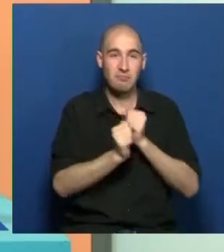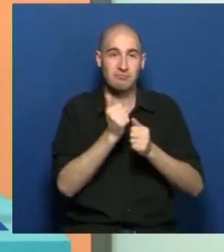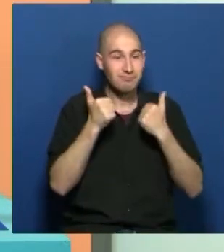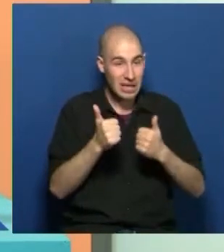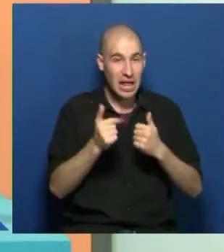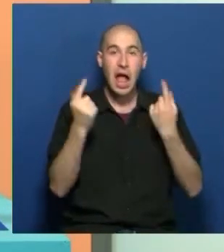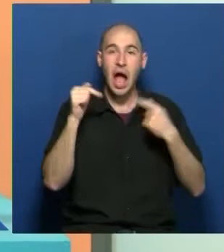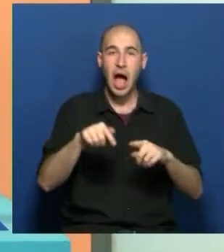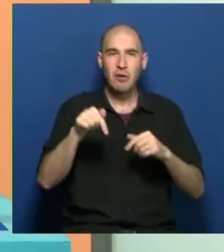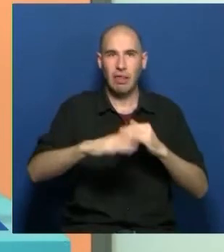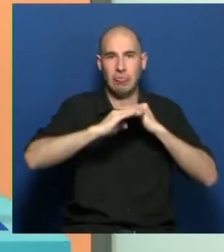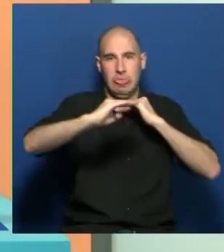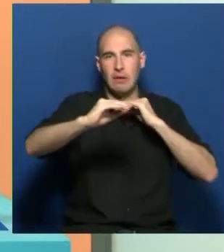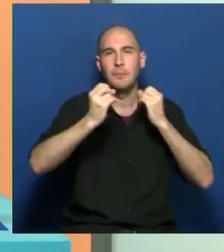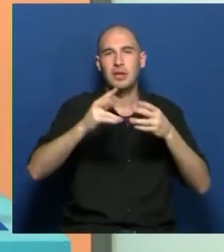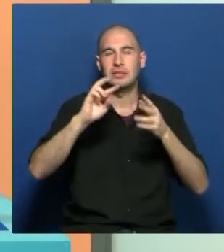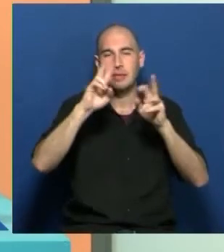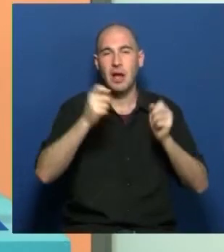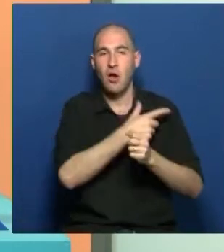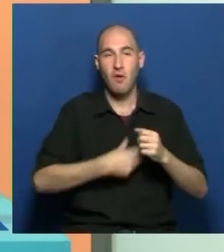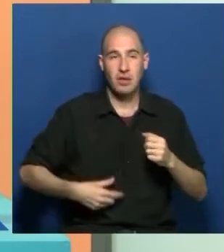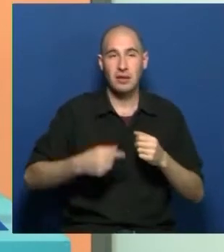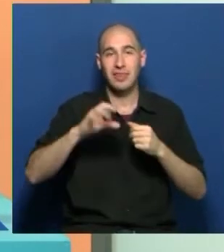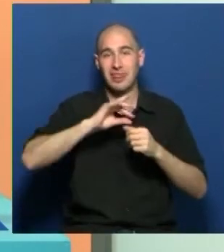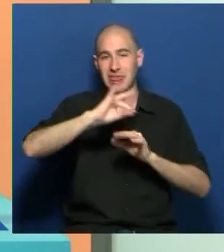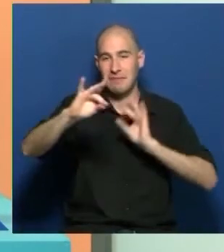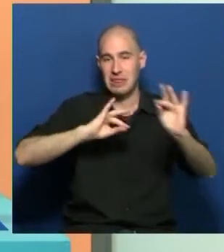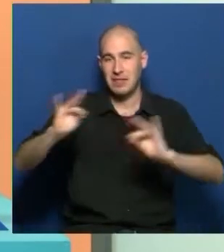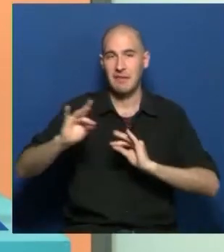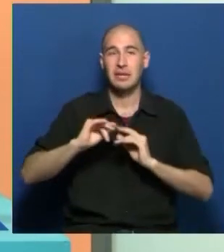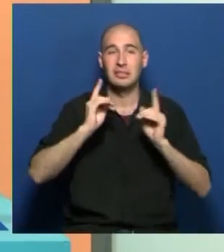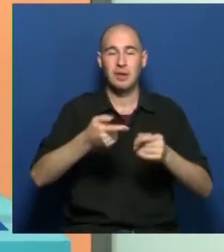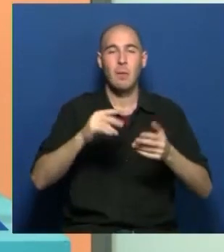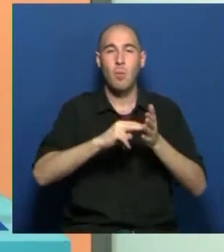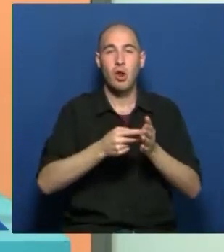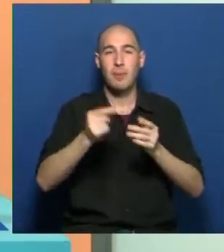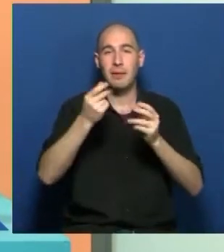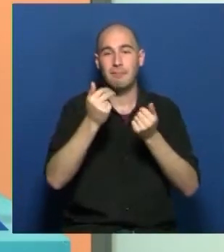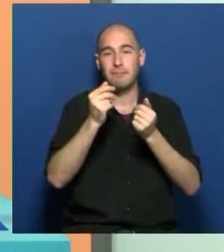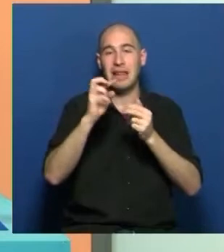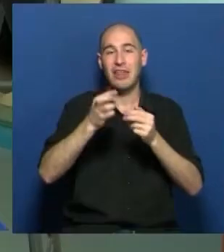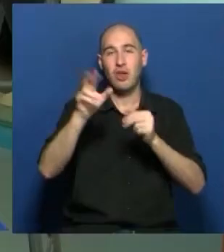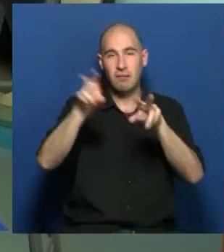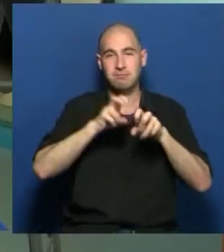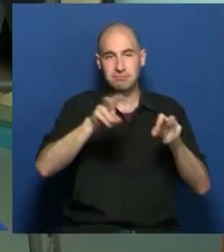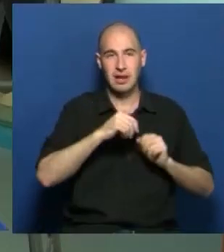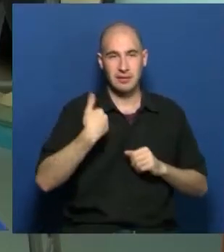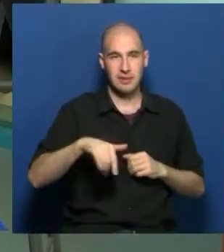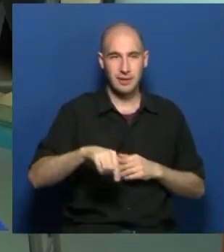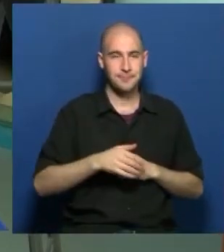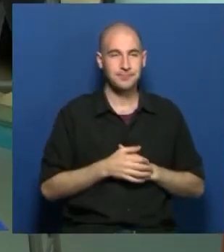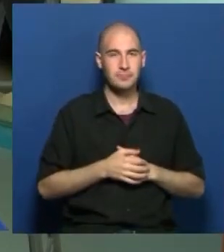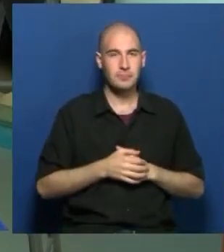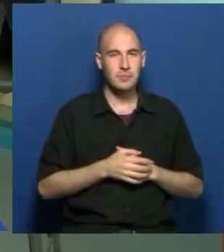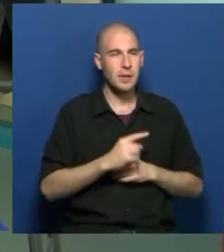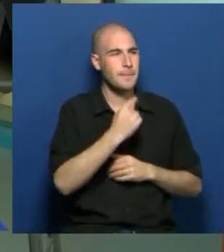bien, que hoy están planchadas por efectos del gobierno colocando deuda y por efectos coyunturales de ingreso de divisas a la Argentina. Claro.